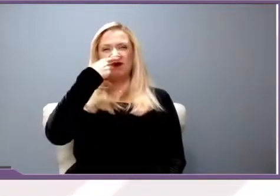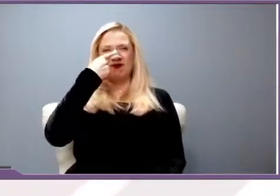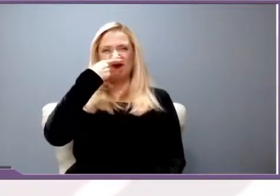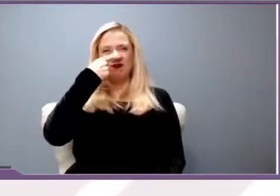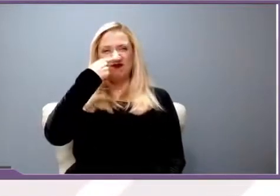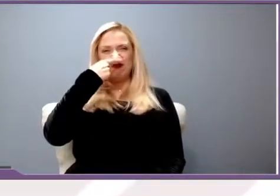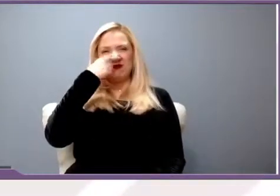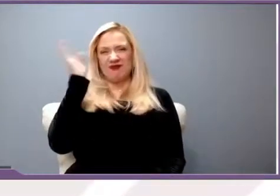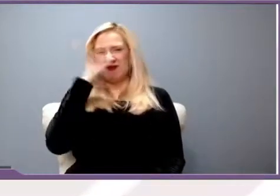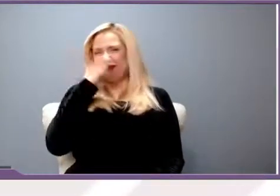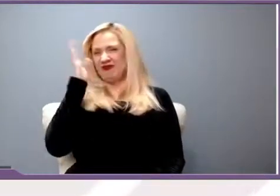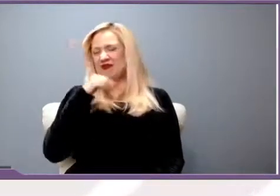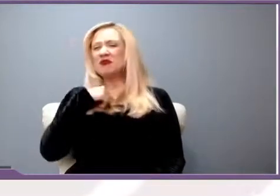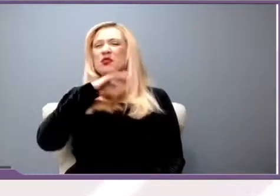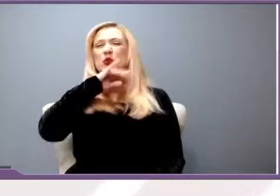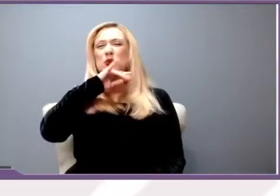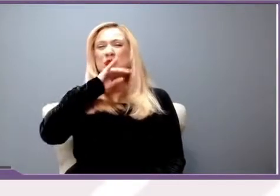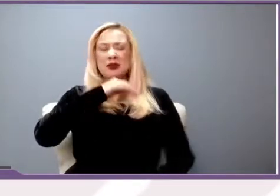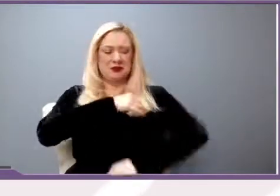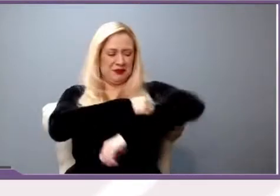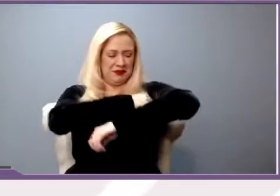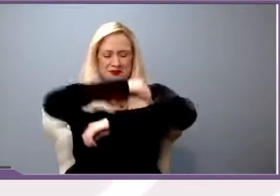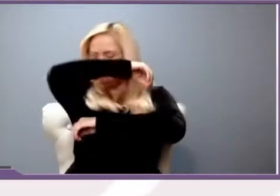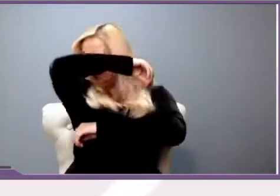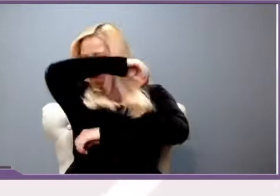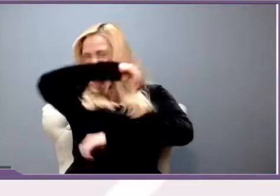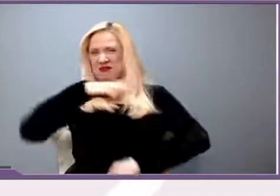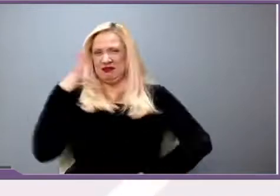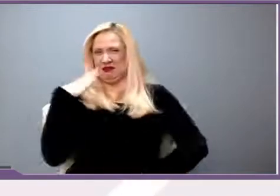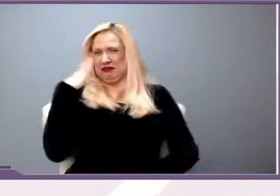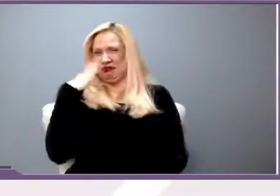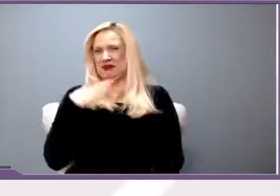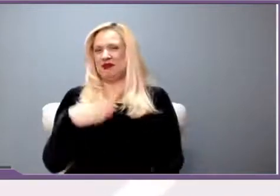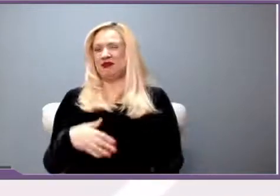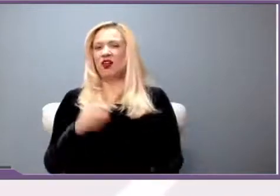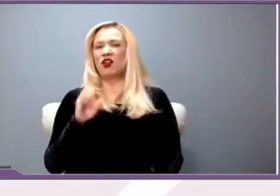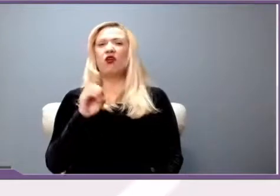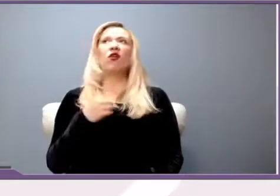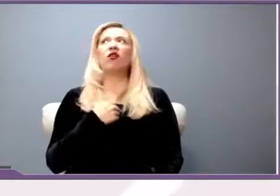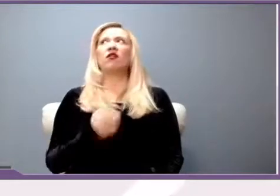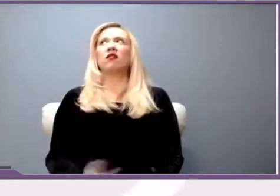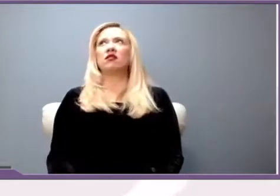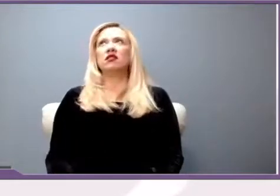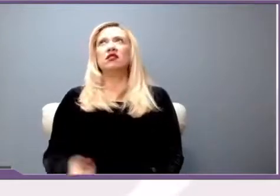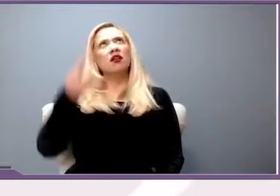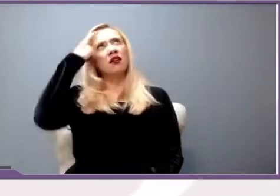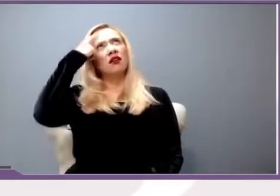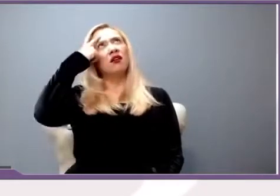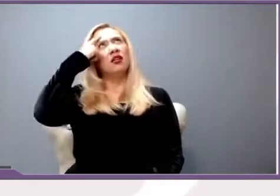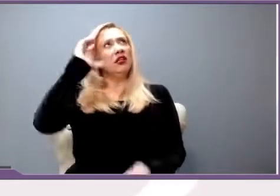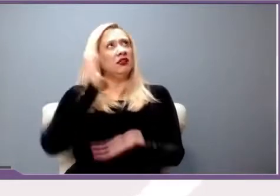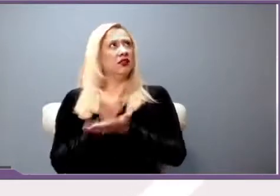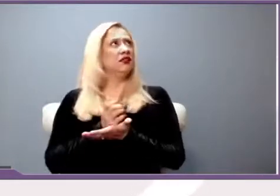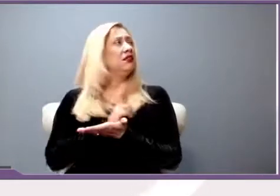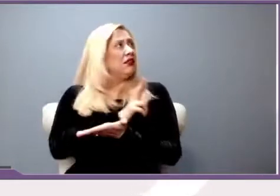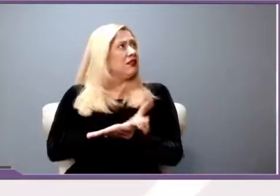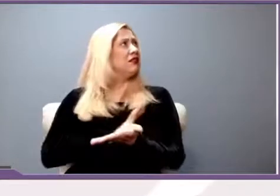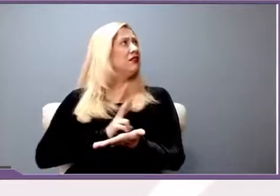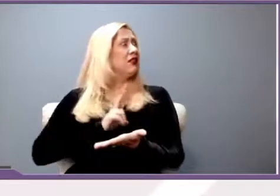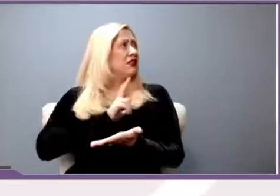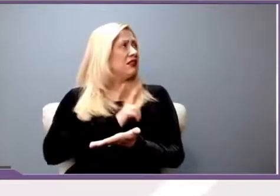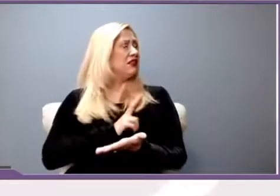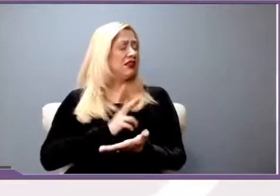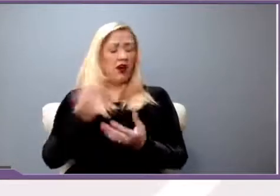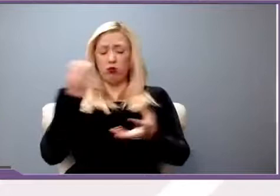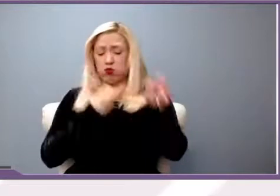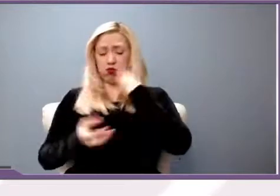¿sí? O que no me quiero, o que tengo, incluso en algunos puntos, hasta que tengo demasiados odios en el pasado que no puedo resolver. O sea, todo lo que puede